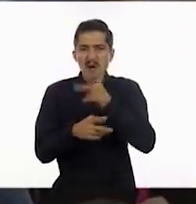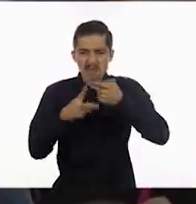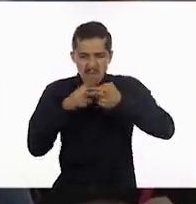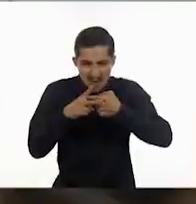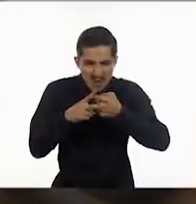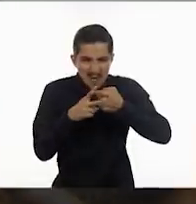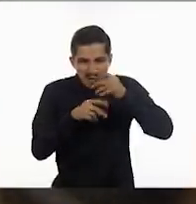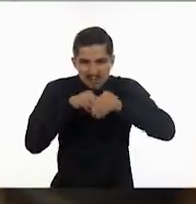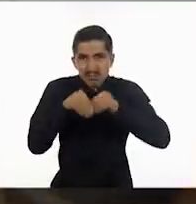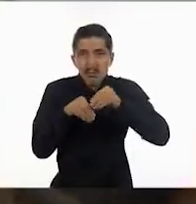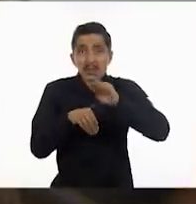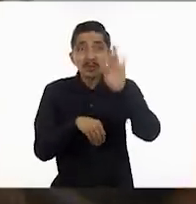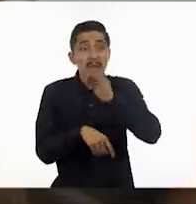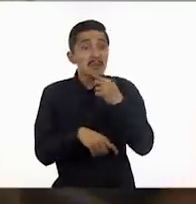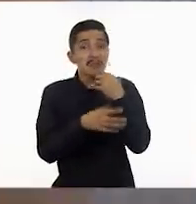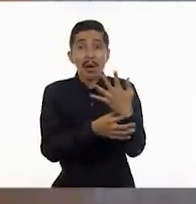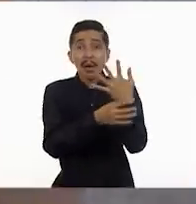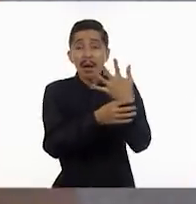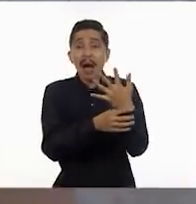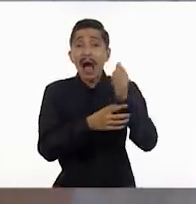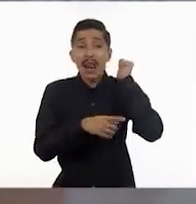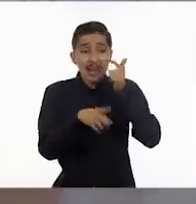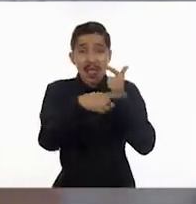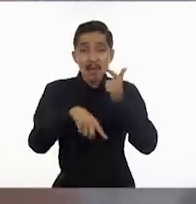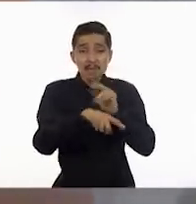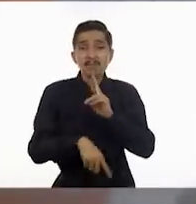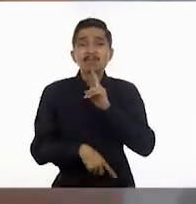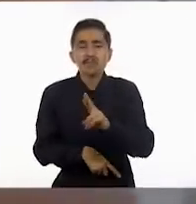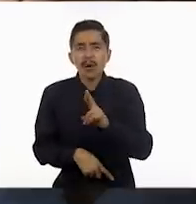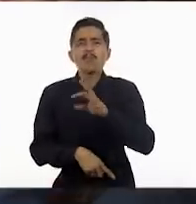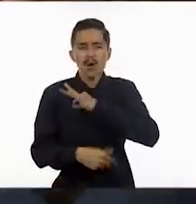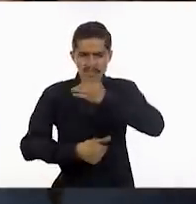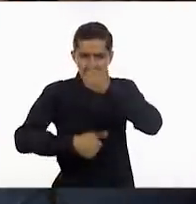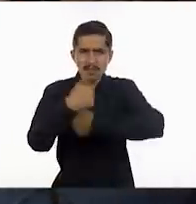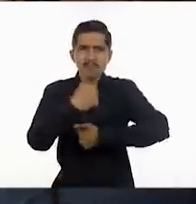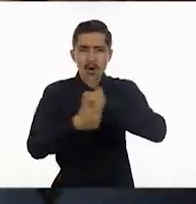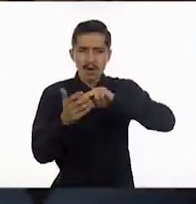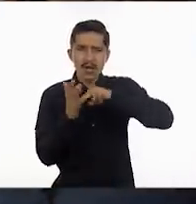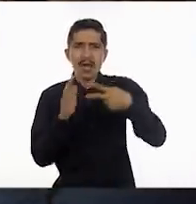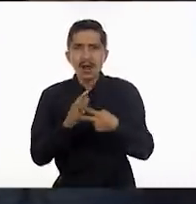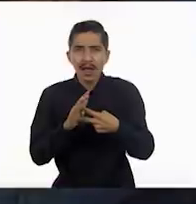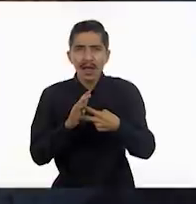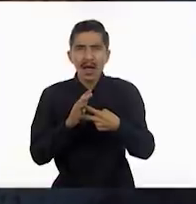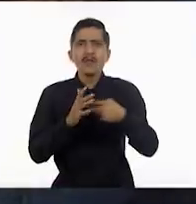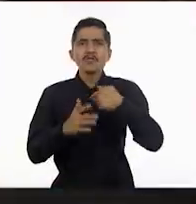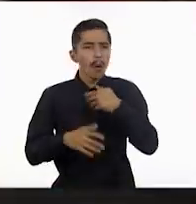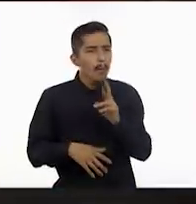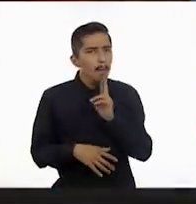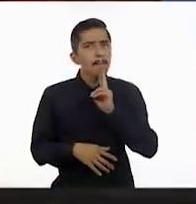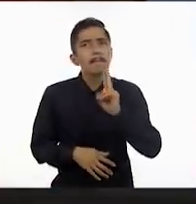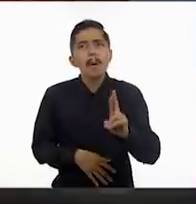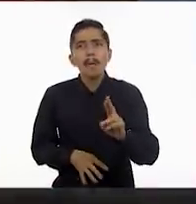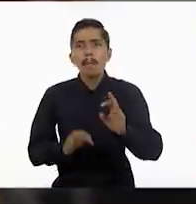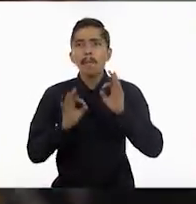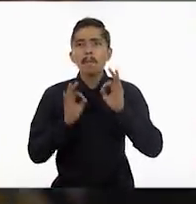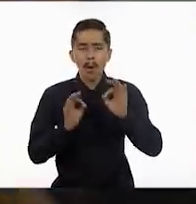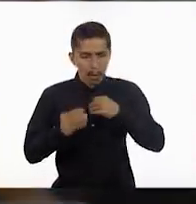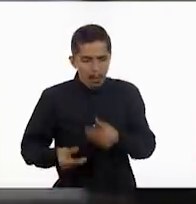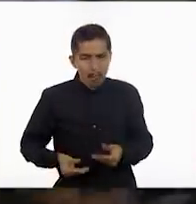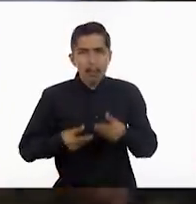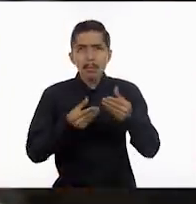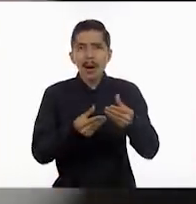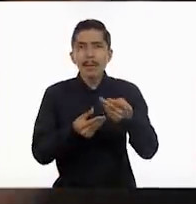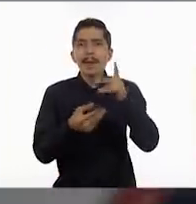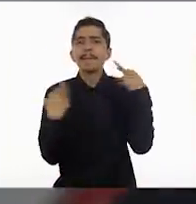nos dijo, si alguien lo puede resolver, debería considerar una carrera en ingeniería. Yo lo resolví, lo entregué,